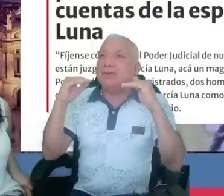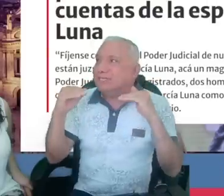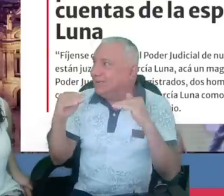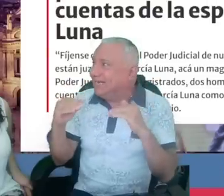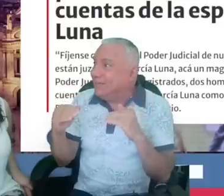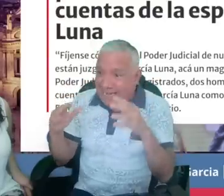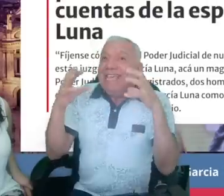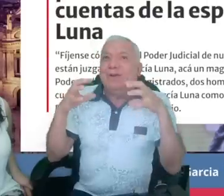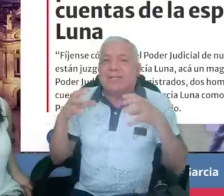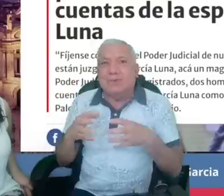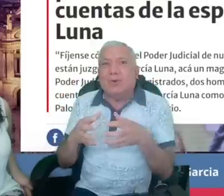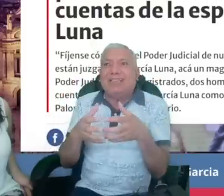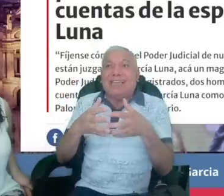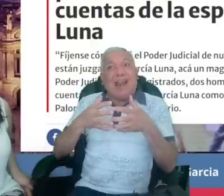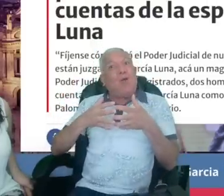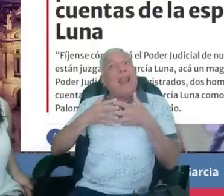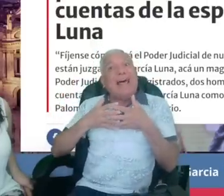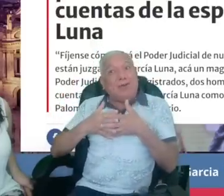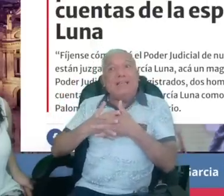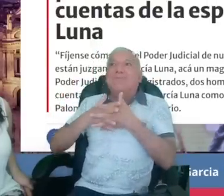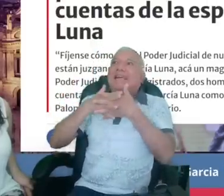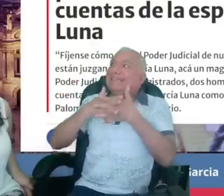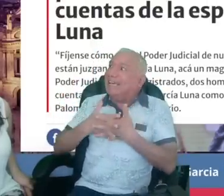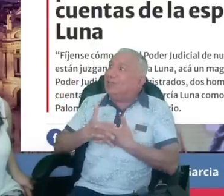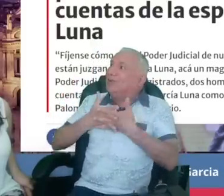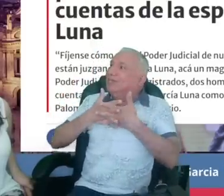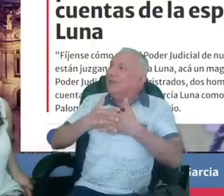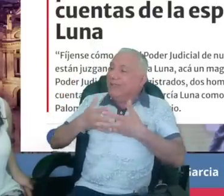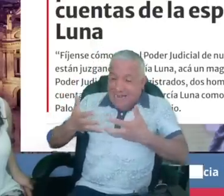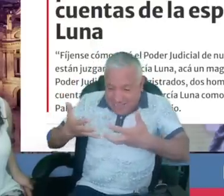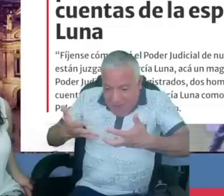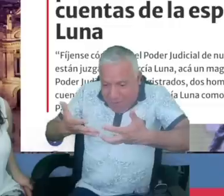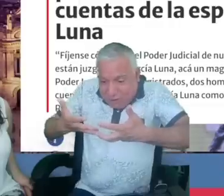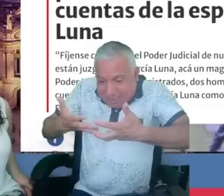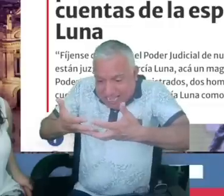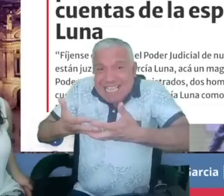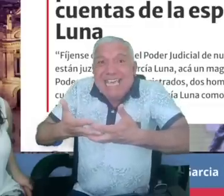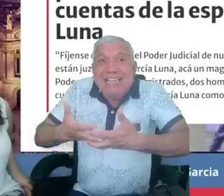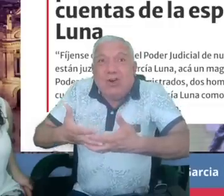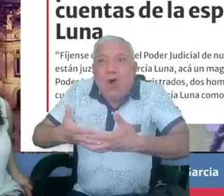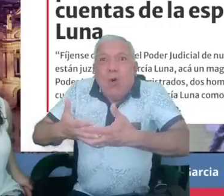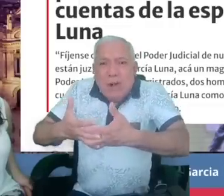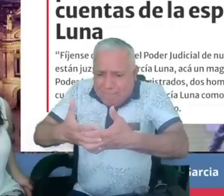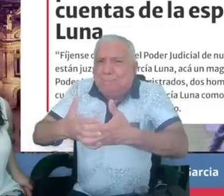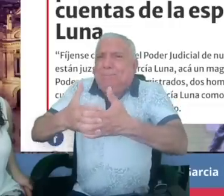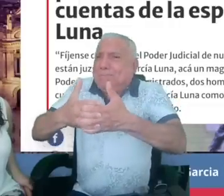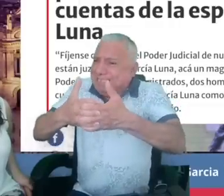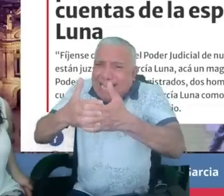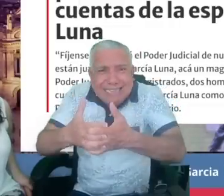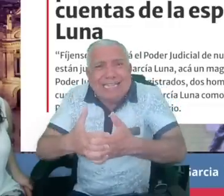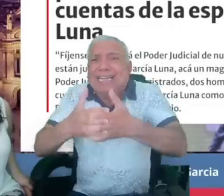ahora las cosas van a cambiar y nos damos cuenta que a lo largo del mandato de los neoliberales fueron tejiendo una